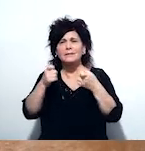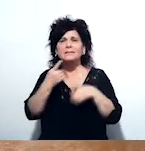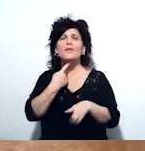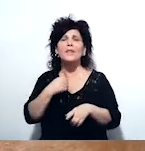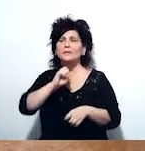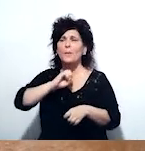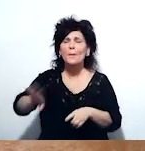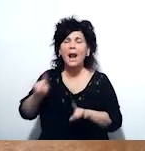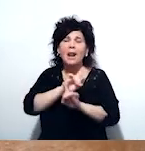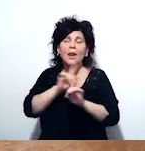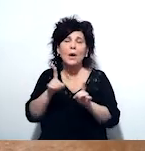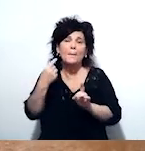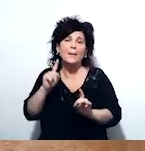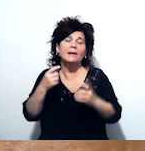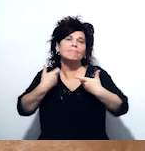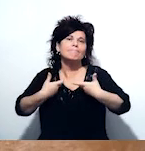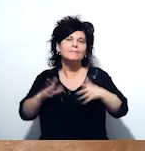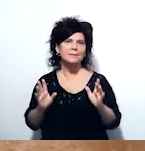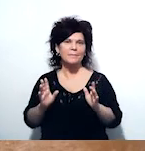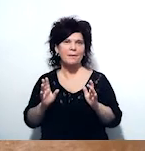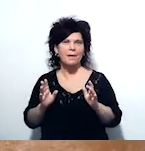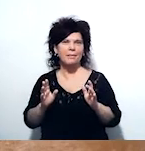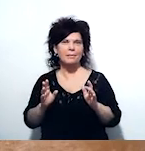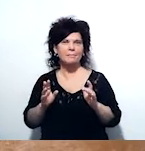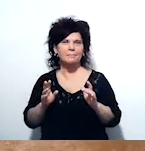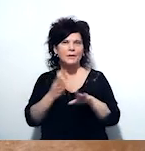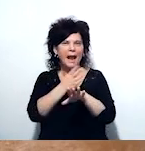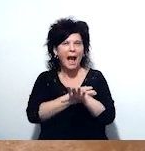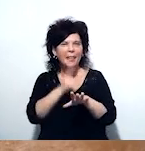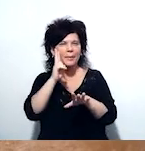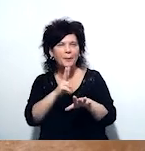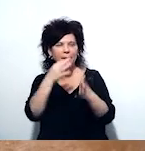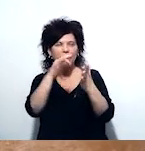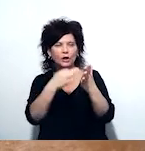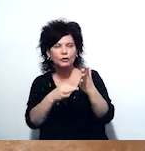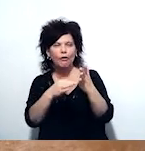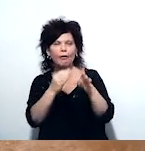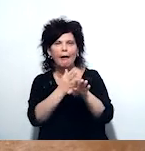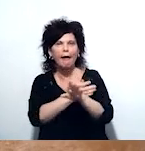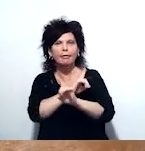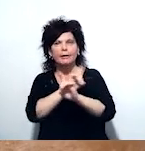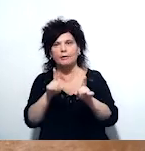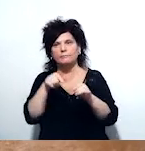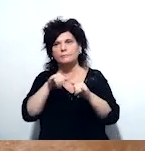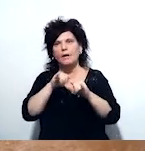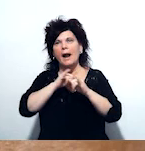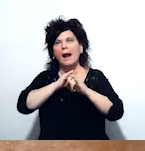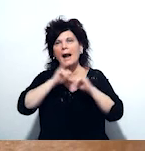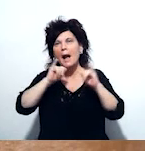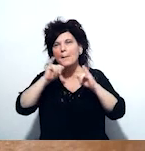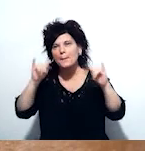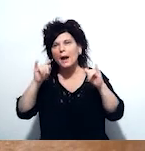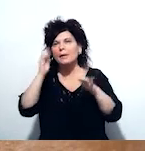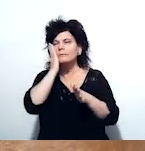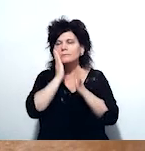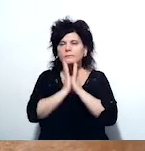deseo malicioso, sino simplemente por no haber chequeado si esta información. Y habrán visto varias campañas que dicen, por